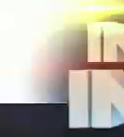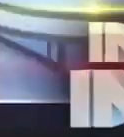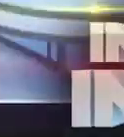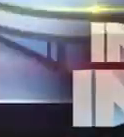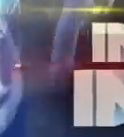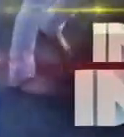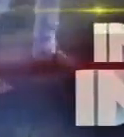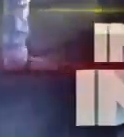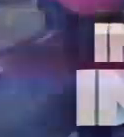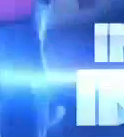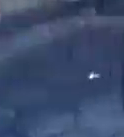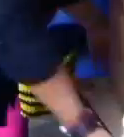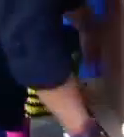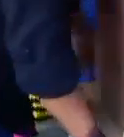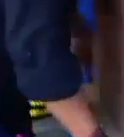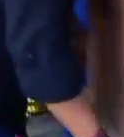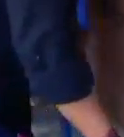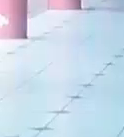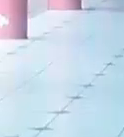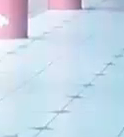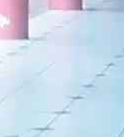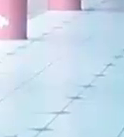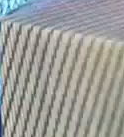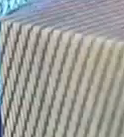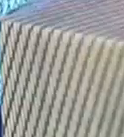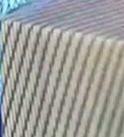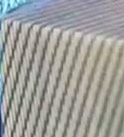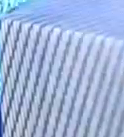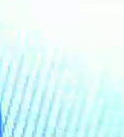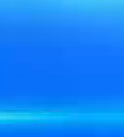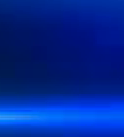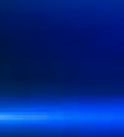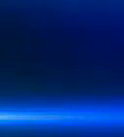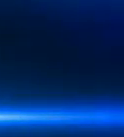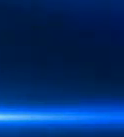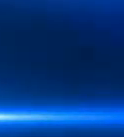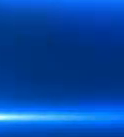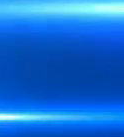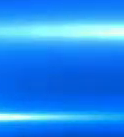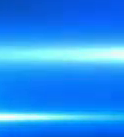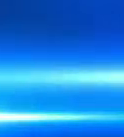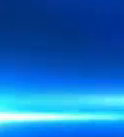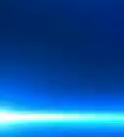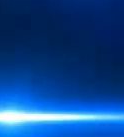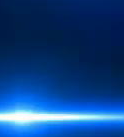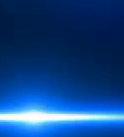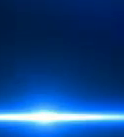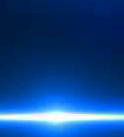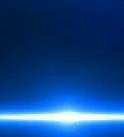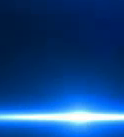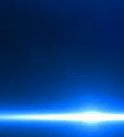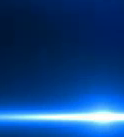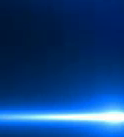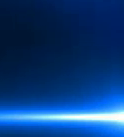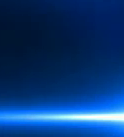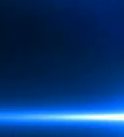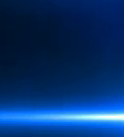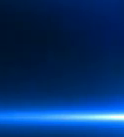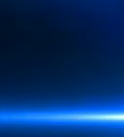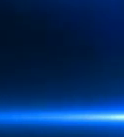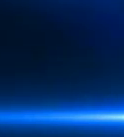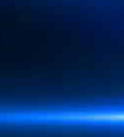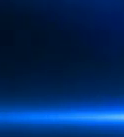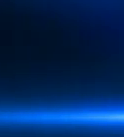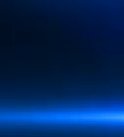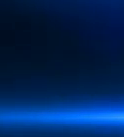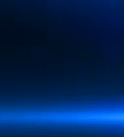Información inmediata para mantenerle siempre informado. Decisión Electoral. Este domingo,